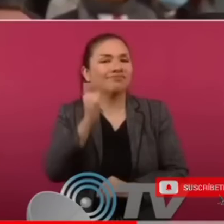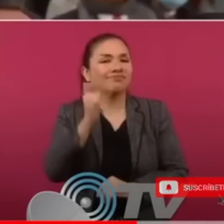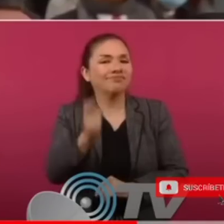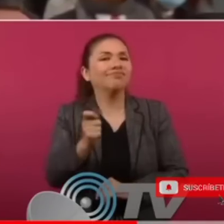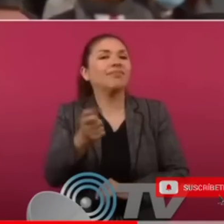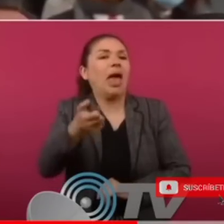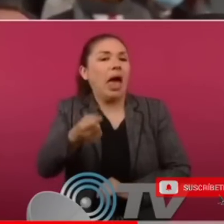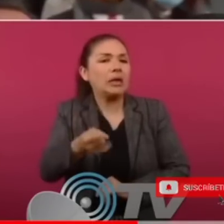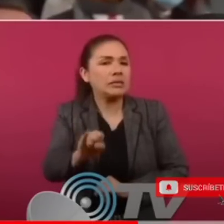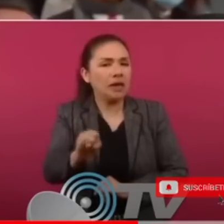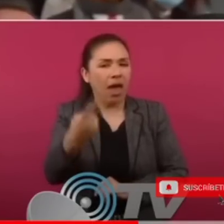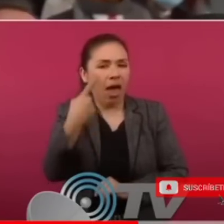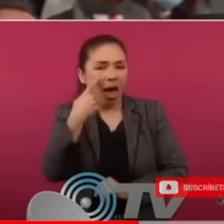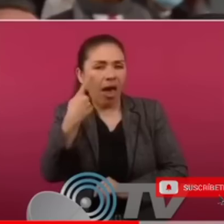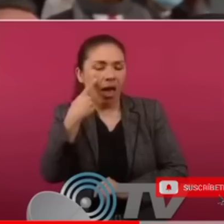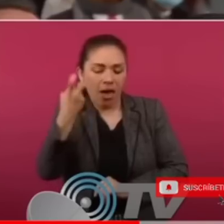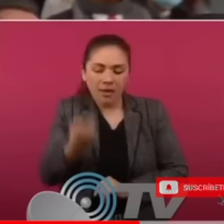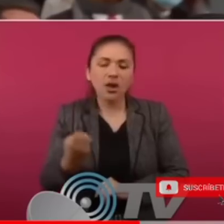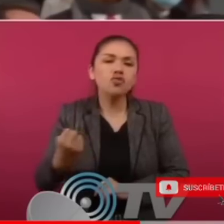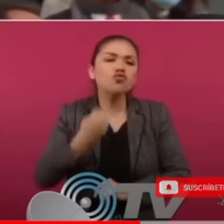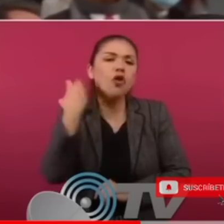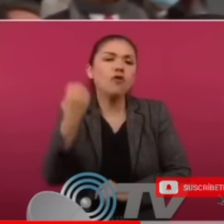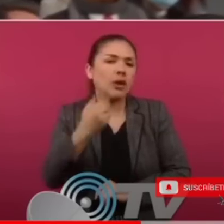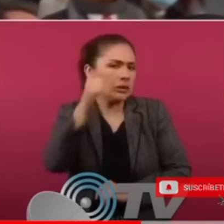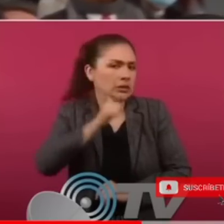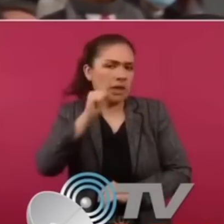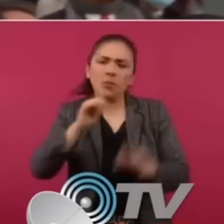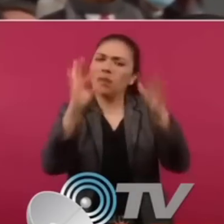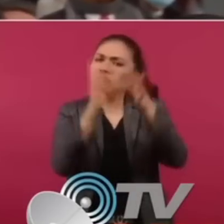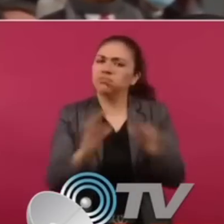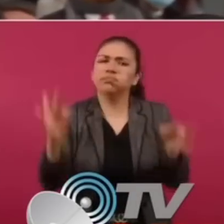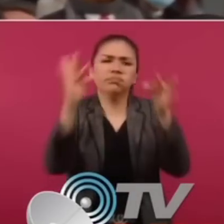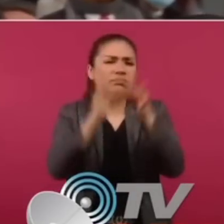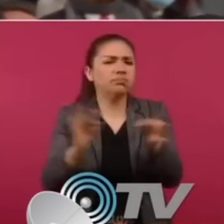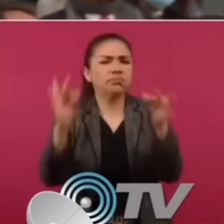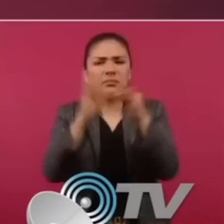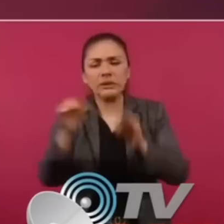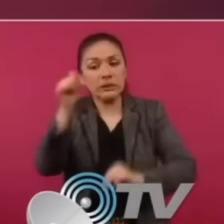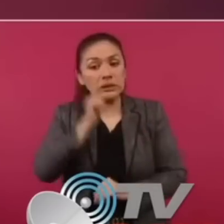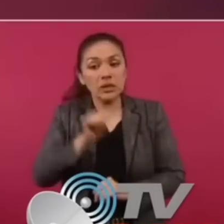qué? Conferencia. Bien, señor. O sea, que